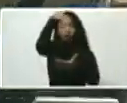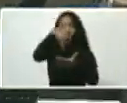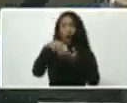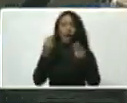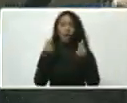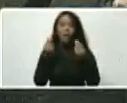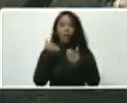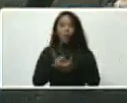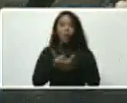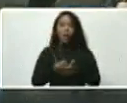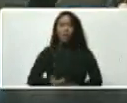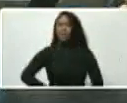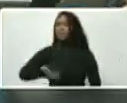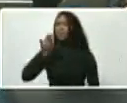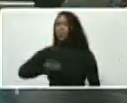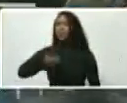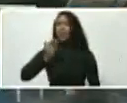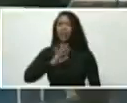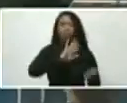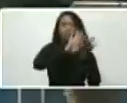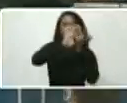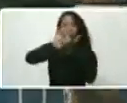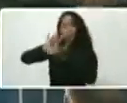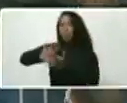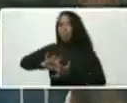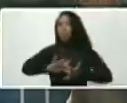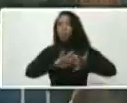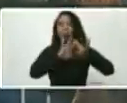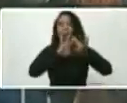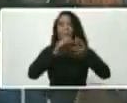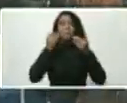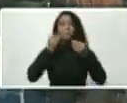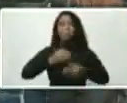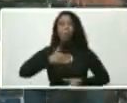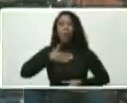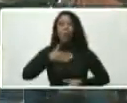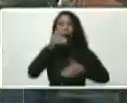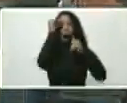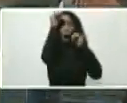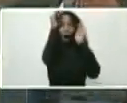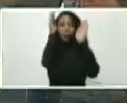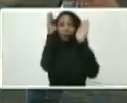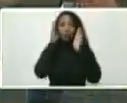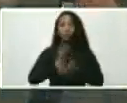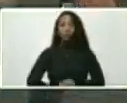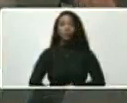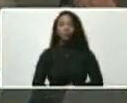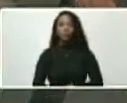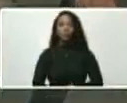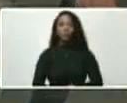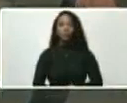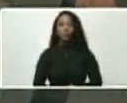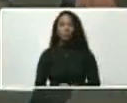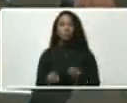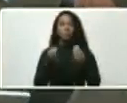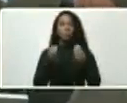Economía. Muy importante la interacción para poder escucharnos,